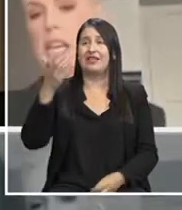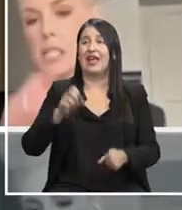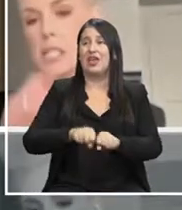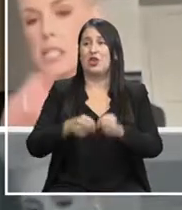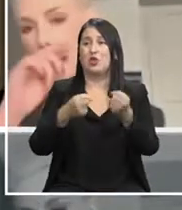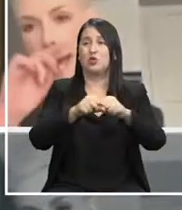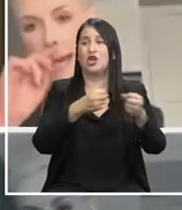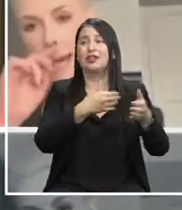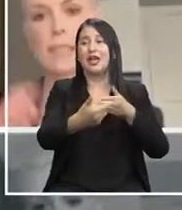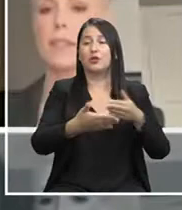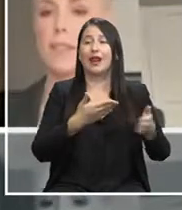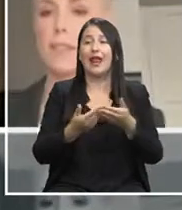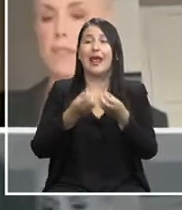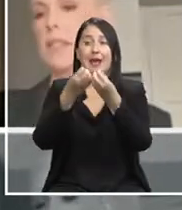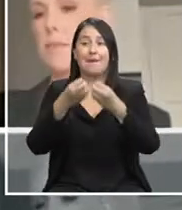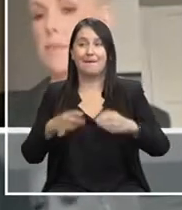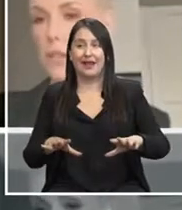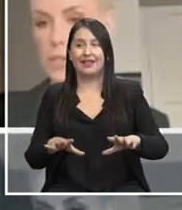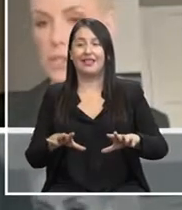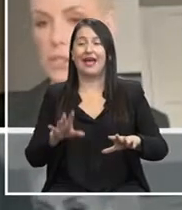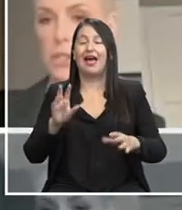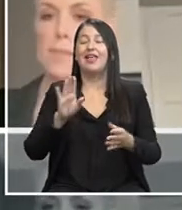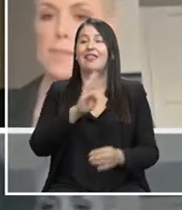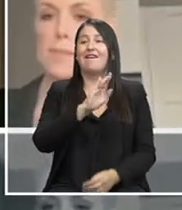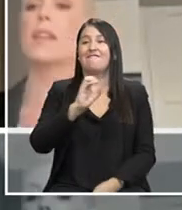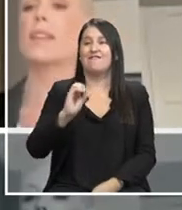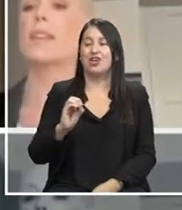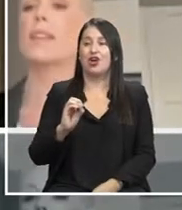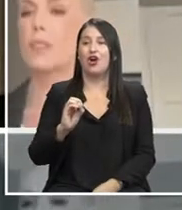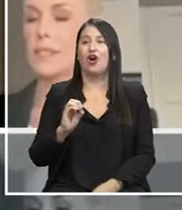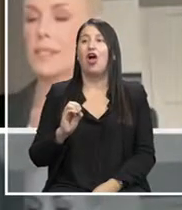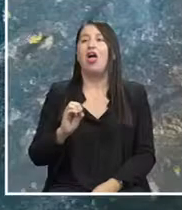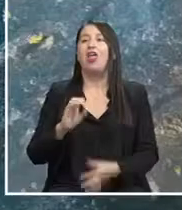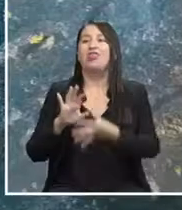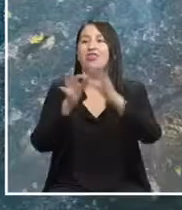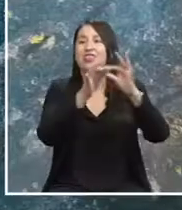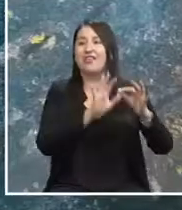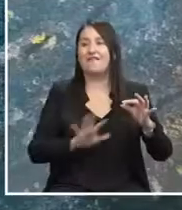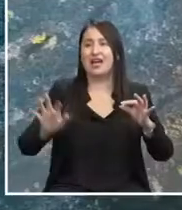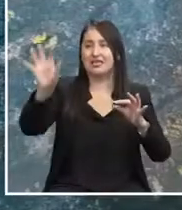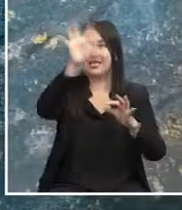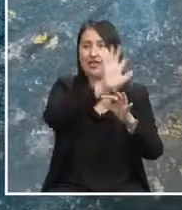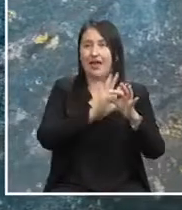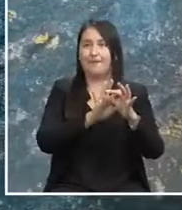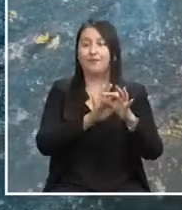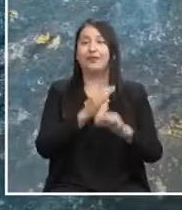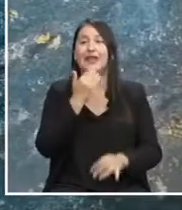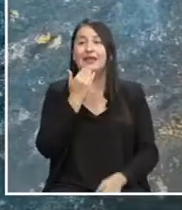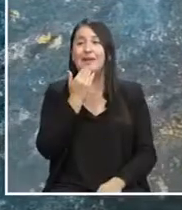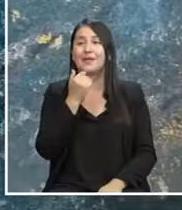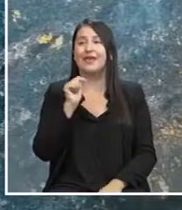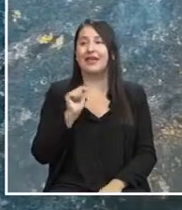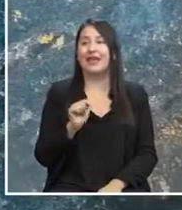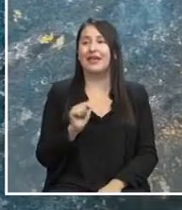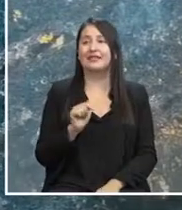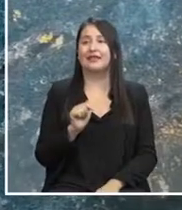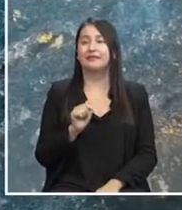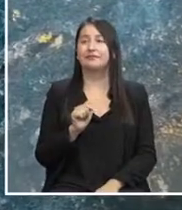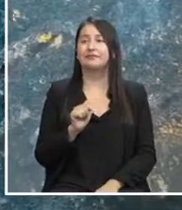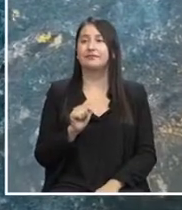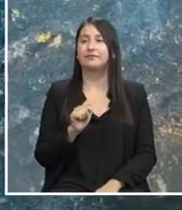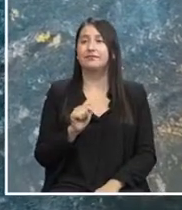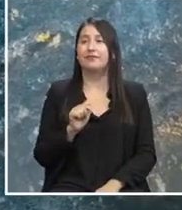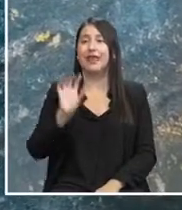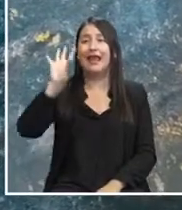pérdida de biodiversidad. Y este cambio climático y el colapso amenazante de la biodiversidad, o la sexta extinción